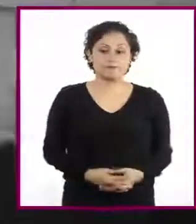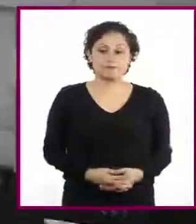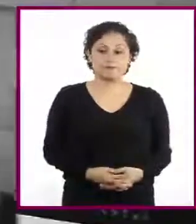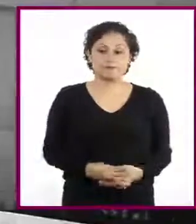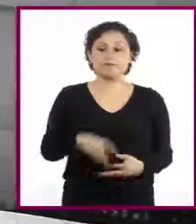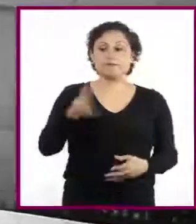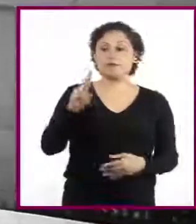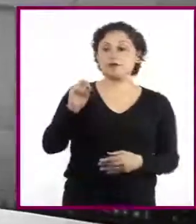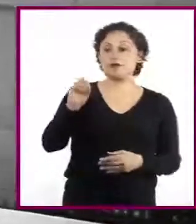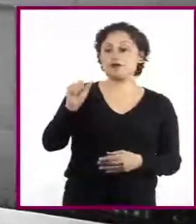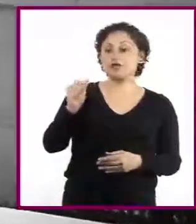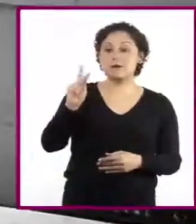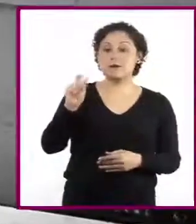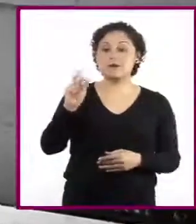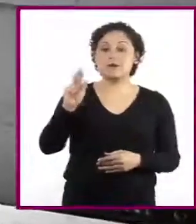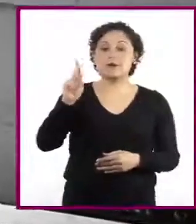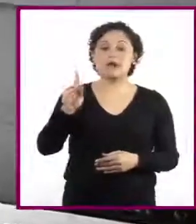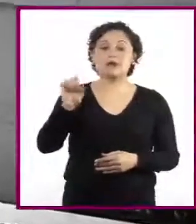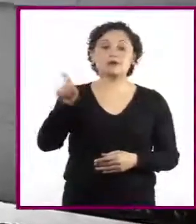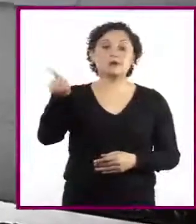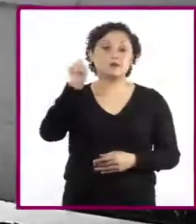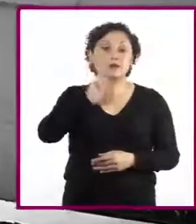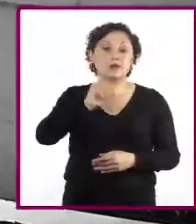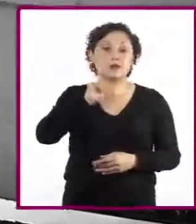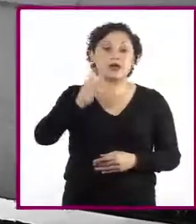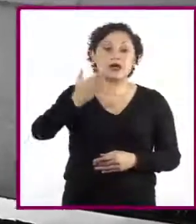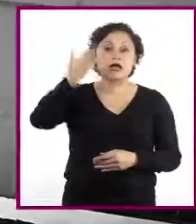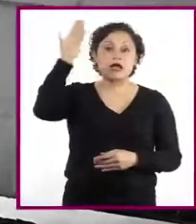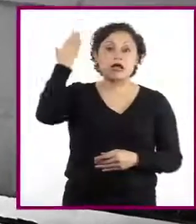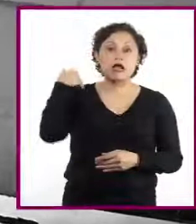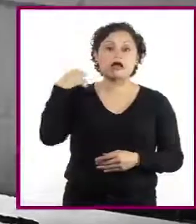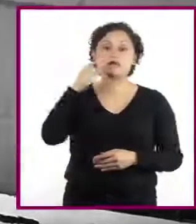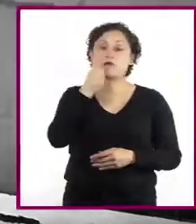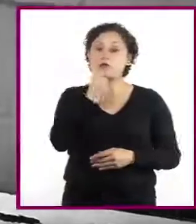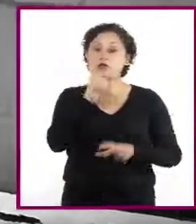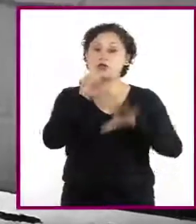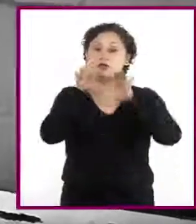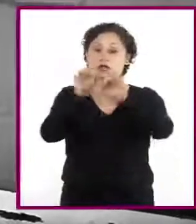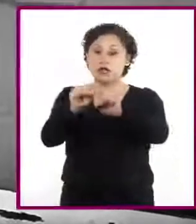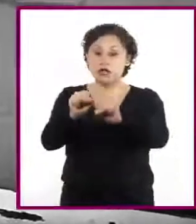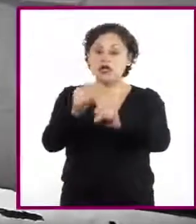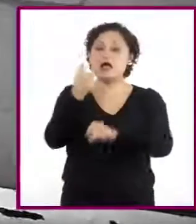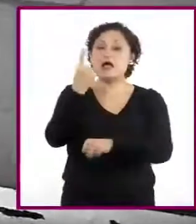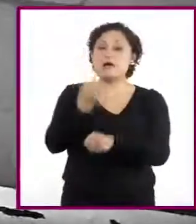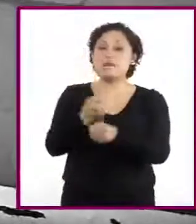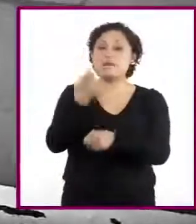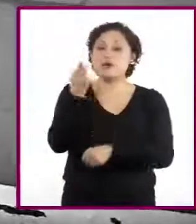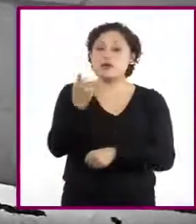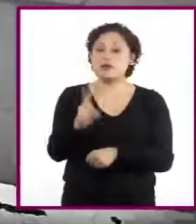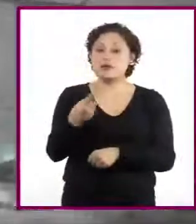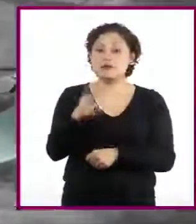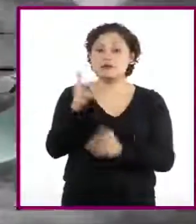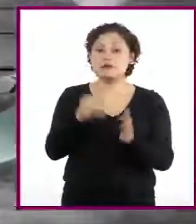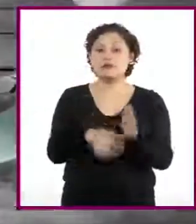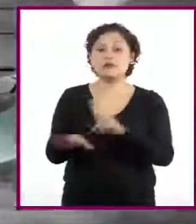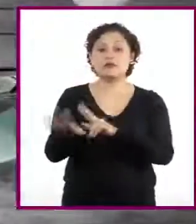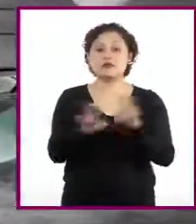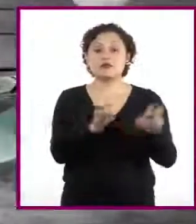Rosa Parks era una desconocida cuando fue detenida por la policía el 1 de diciembre de